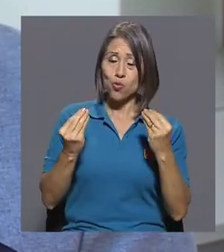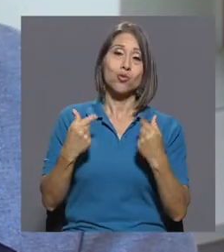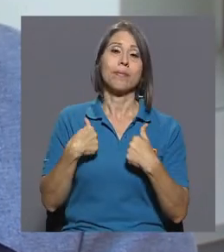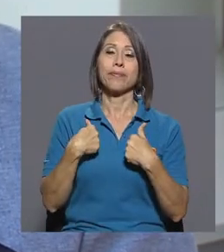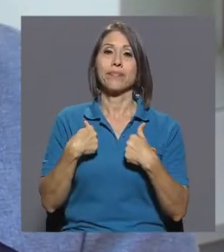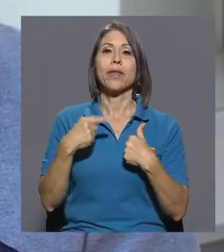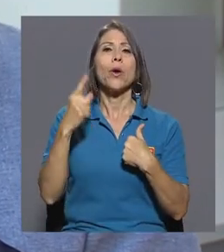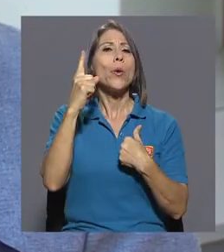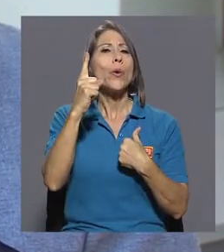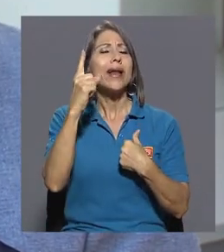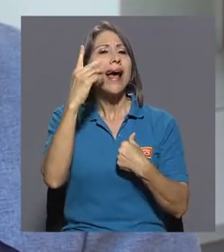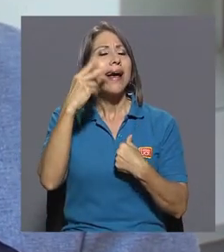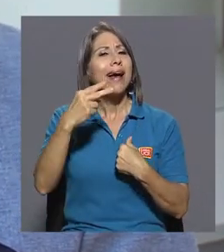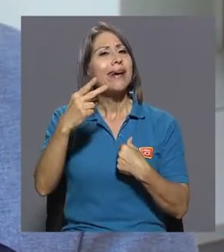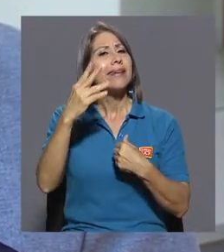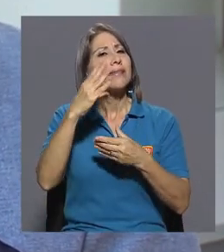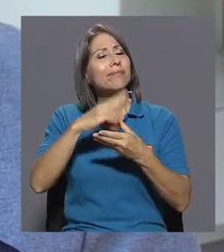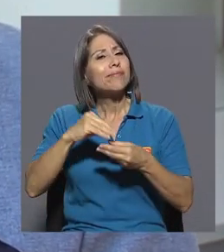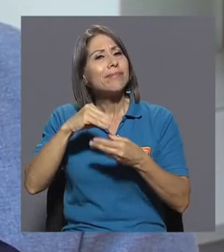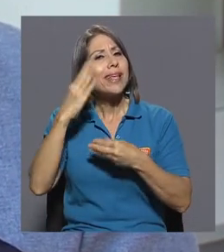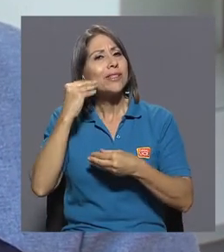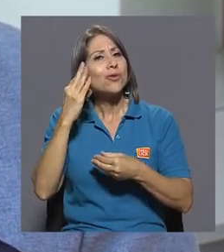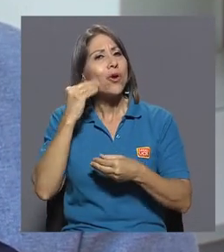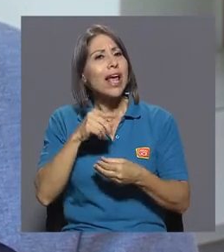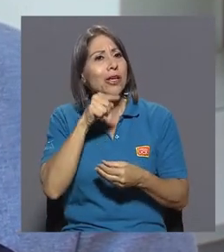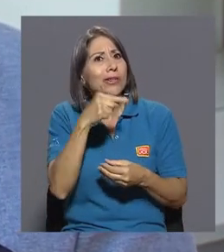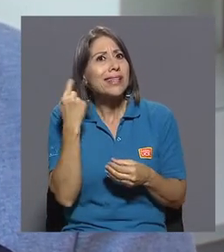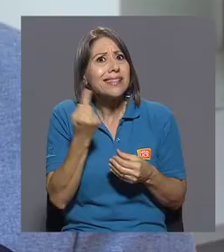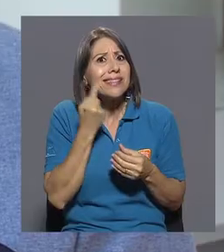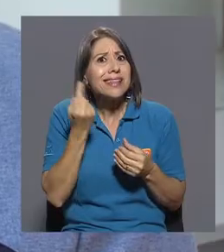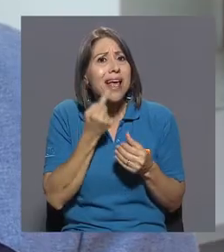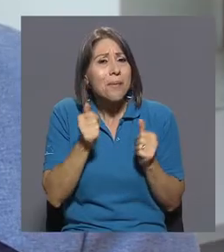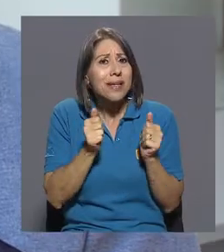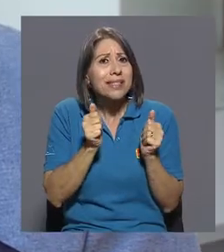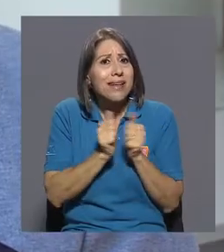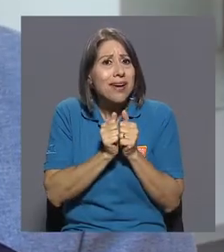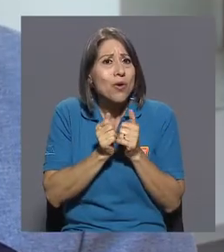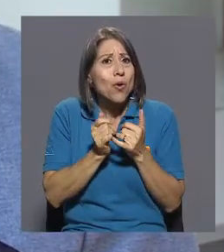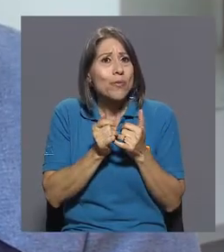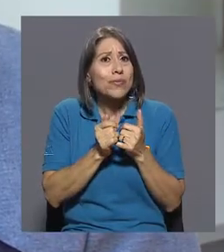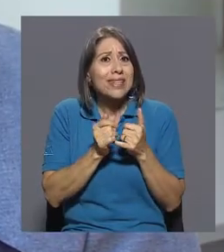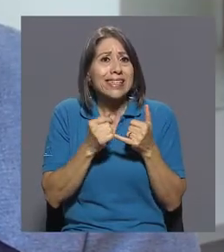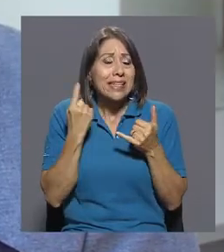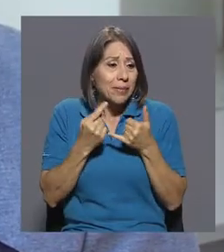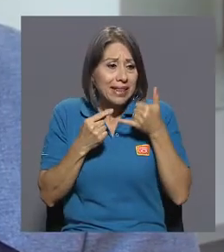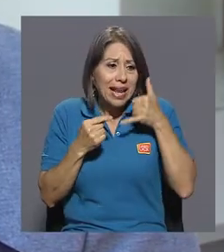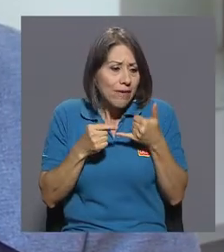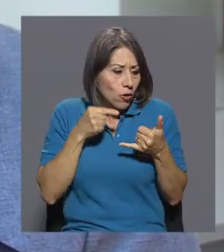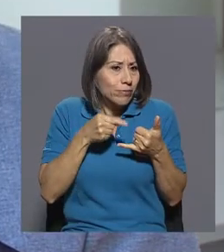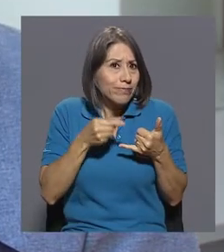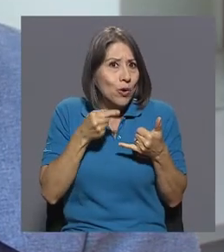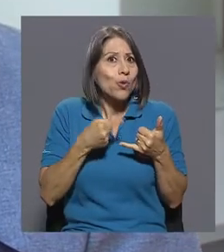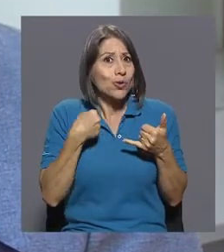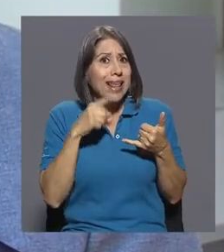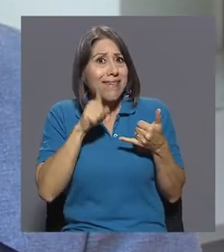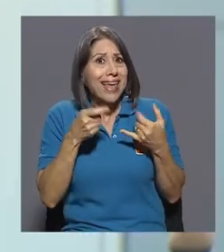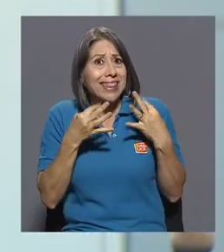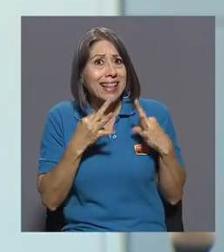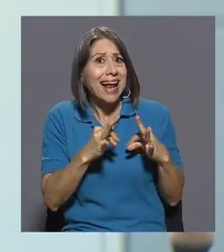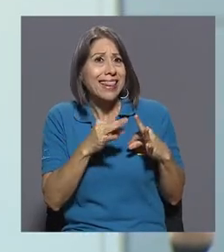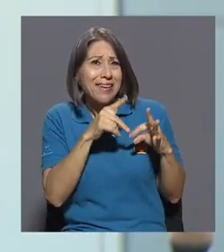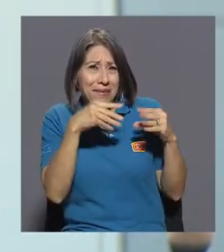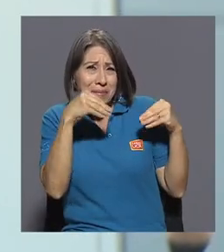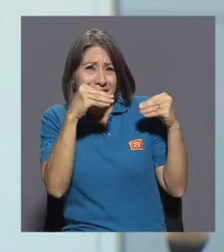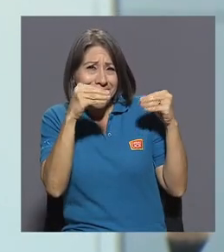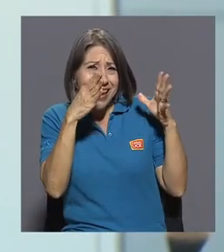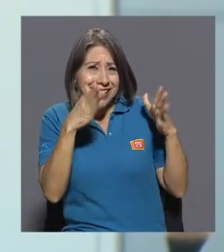en la que usted pasa pegado a un teléfono porque usted tenía que tratar de venderse o de lograr... Mi versión de un celular,